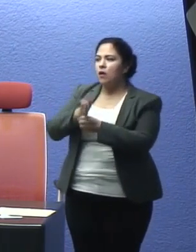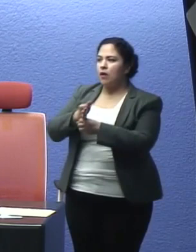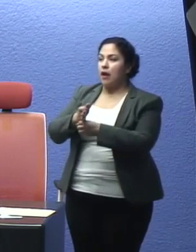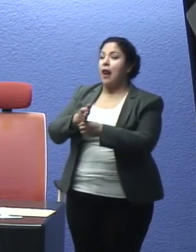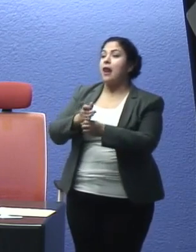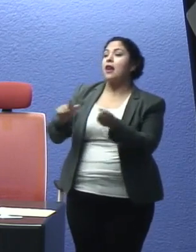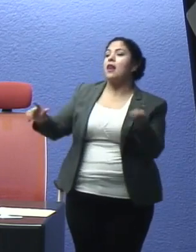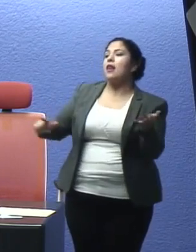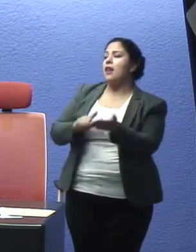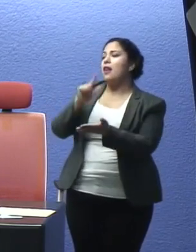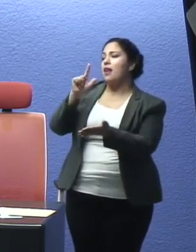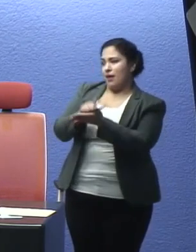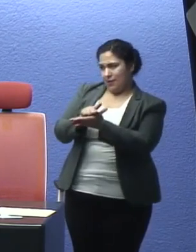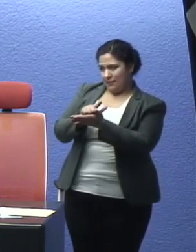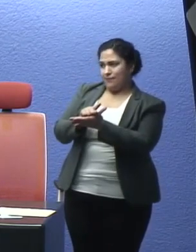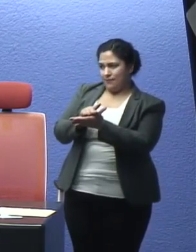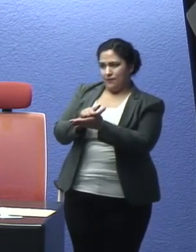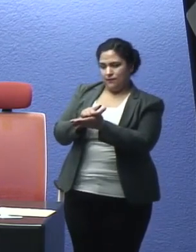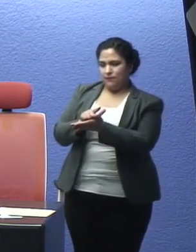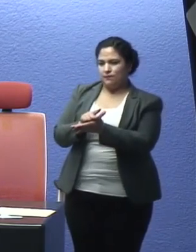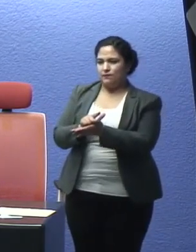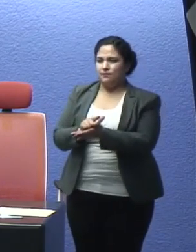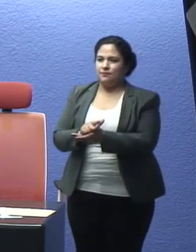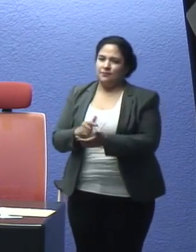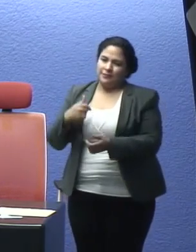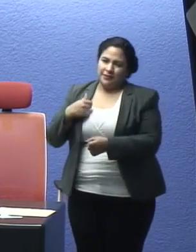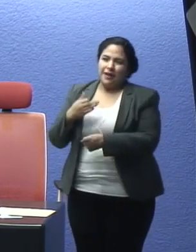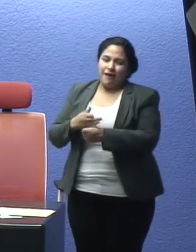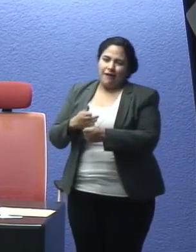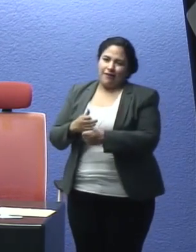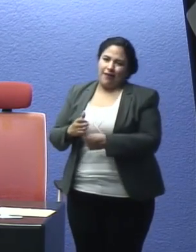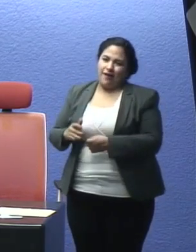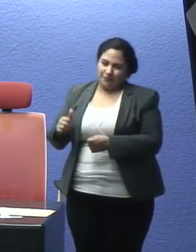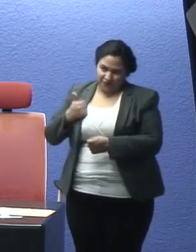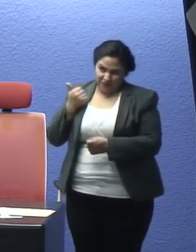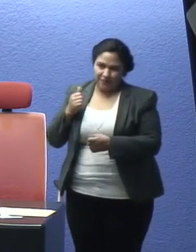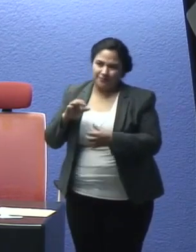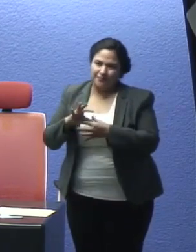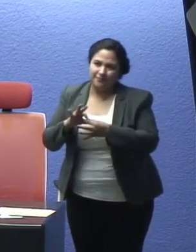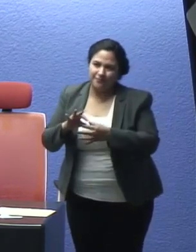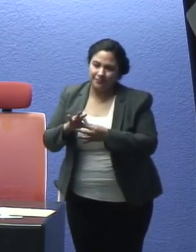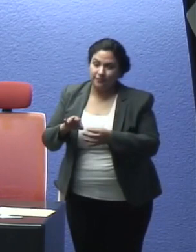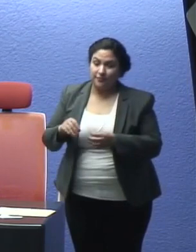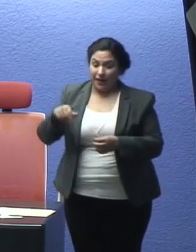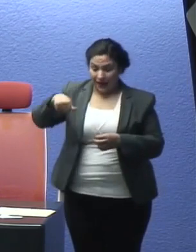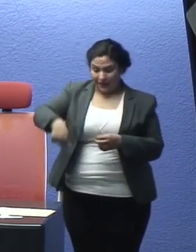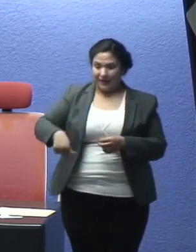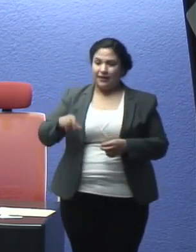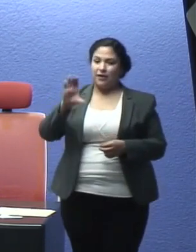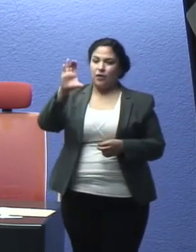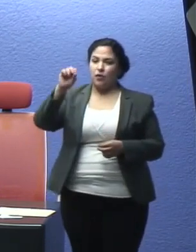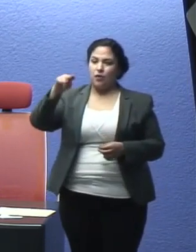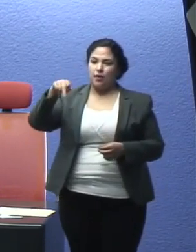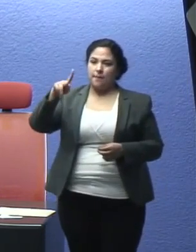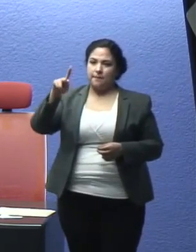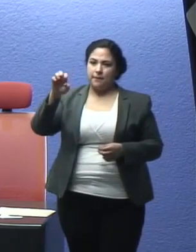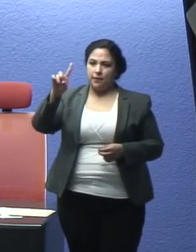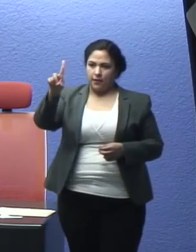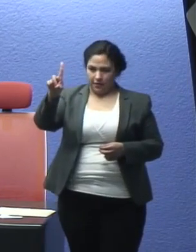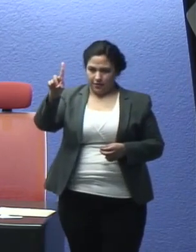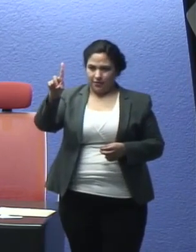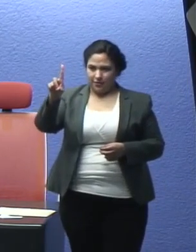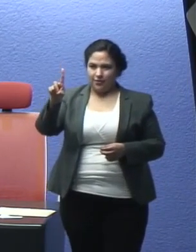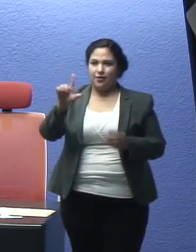legislación. Al respecto, y voy a lanzar el comercial tal vez, nosotras en el CONAPRED tenemos una colección que se llama Legislar